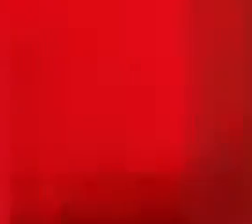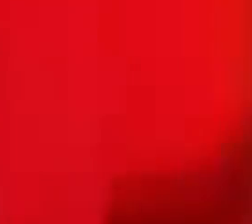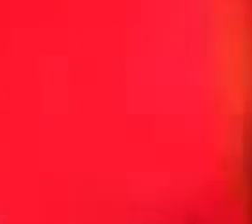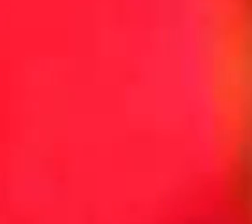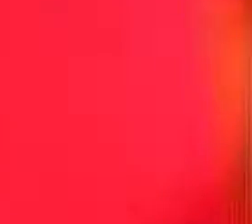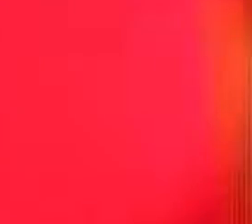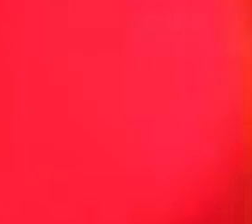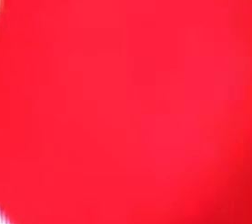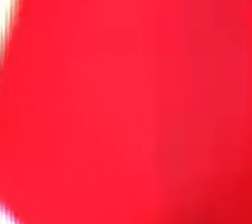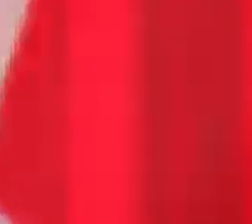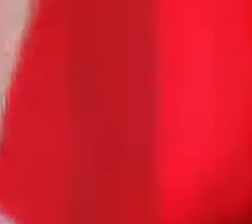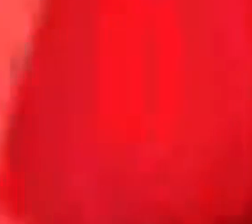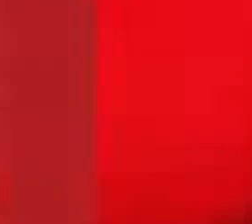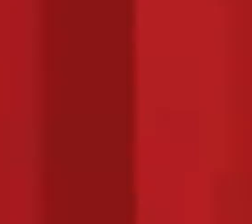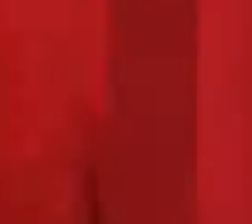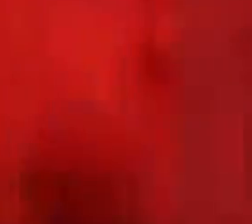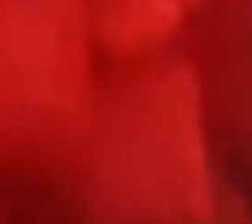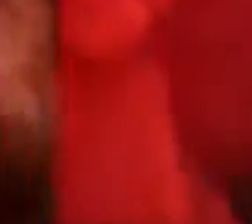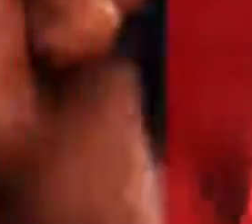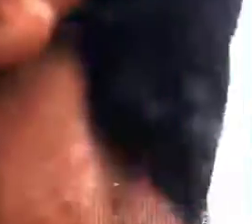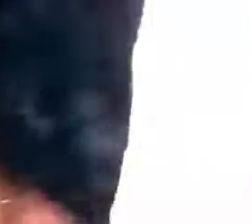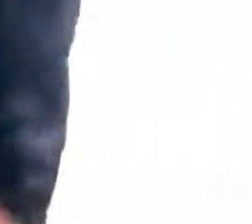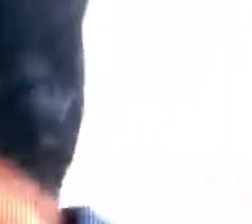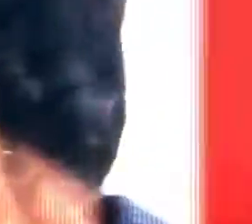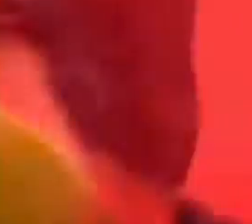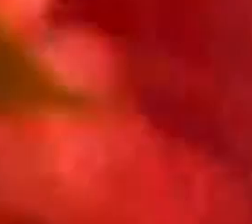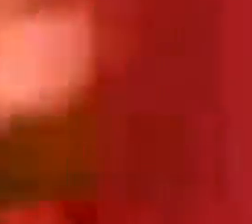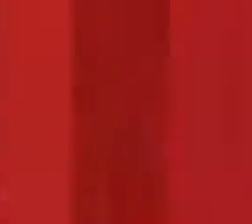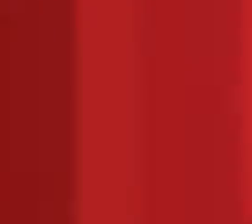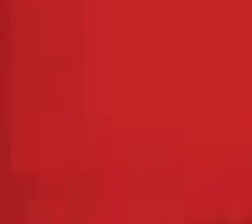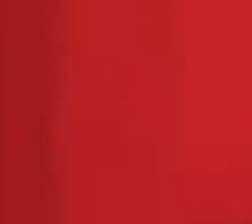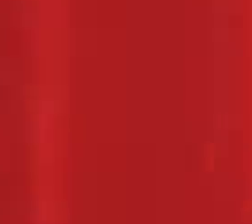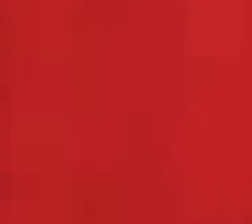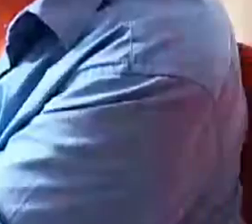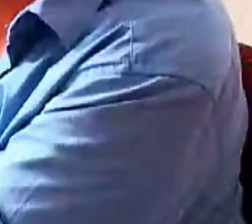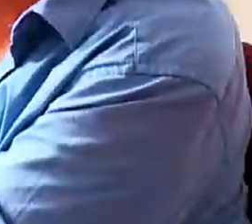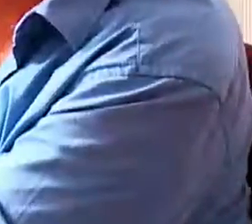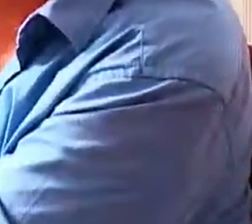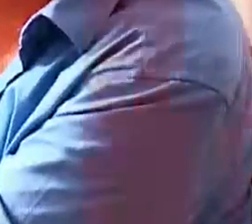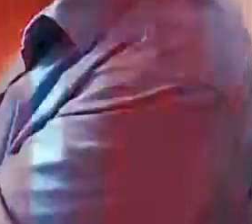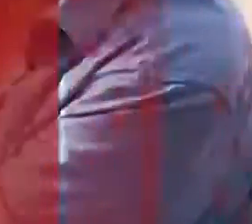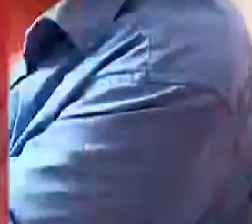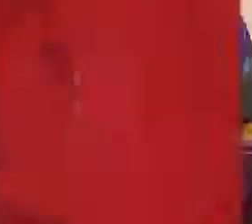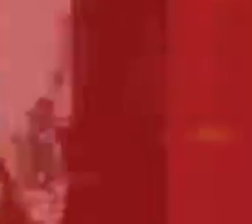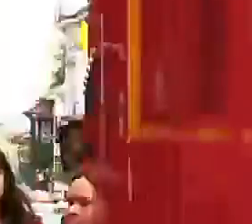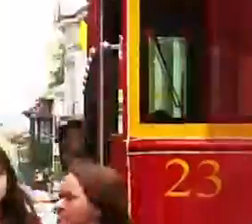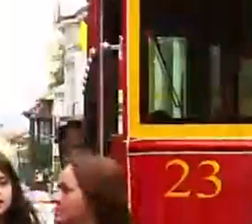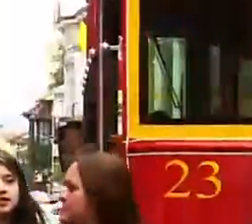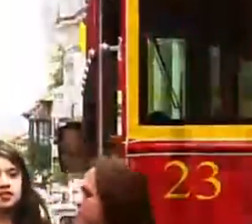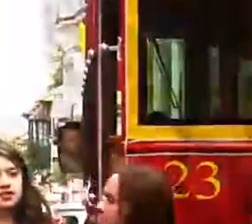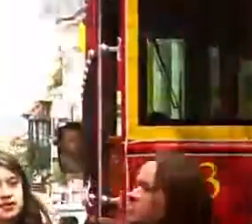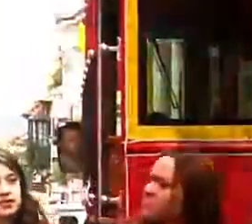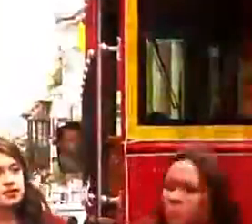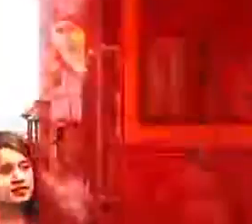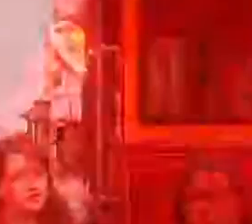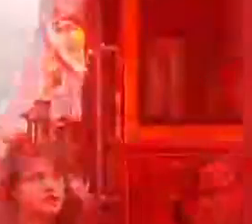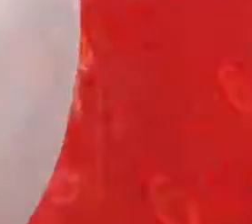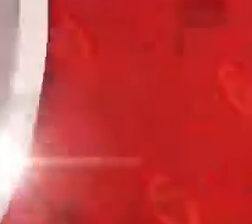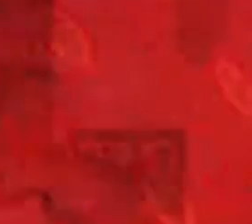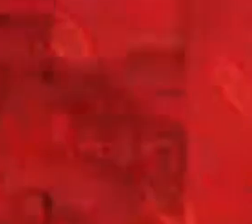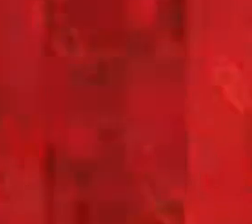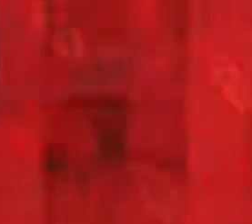en el Intercontinental Cali, un hotel estelar, respire con tranquilidad, ya que se encuentra en un espacio libre de